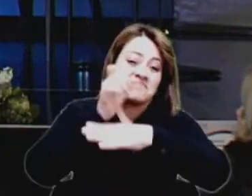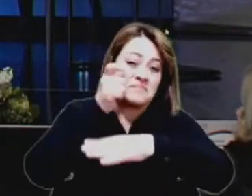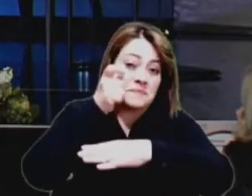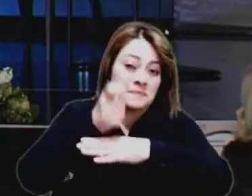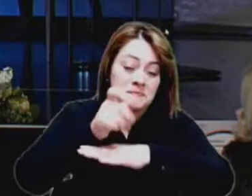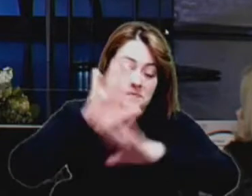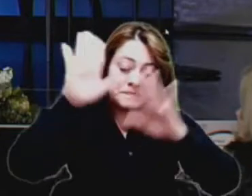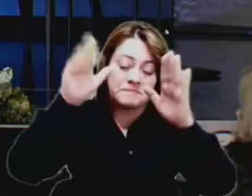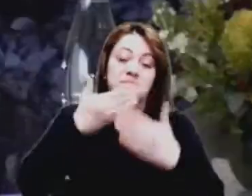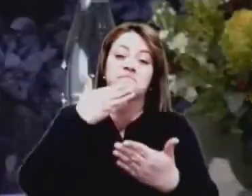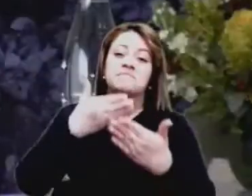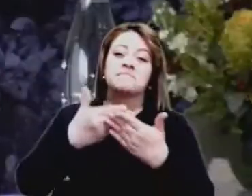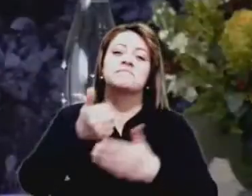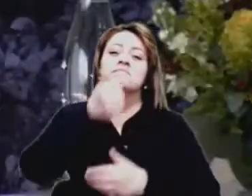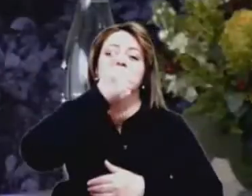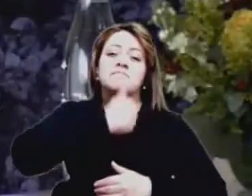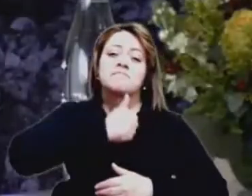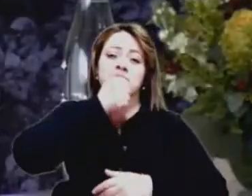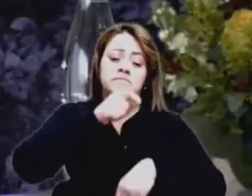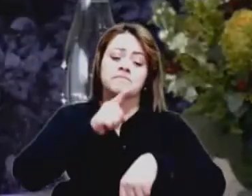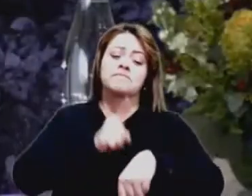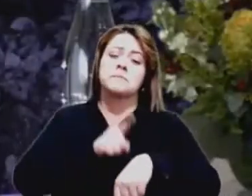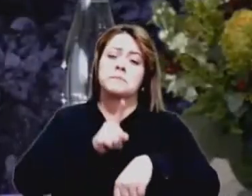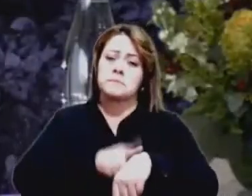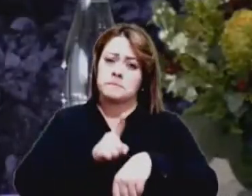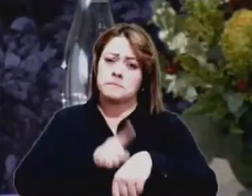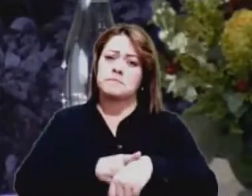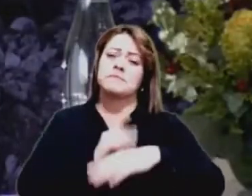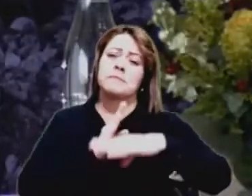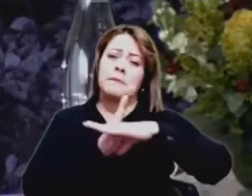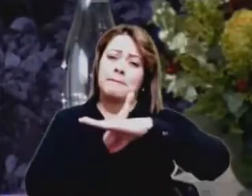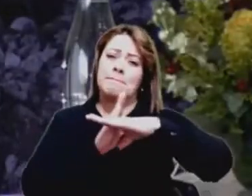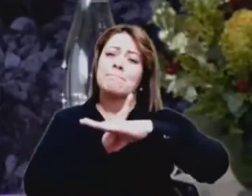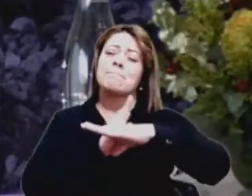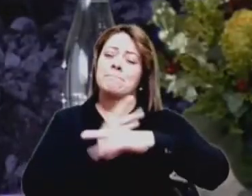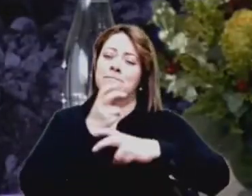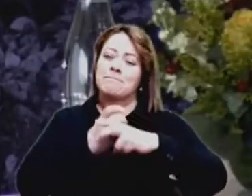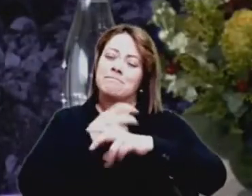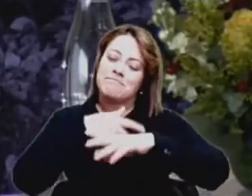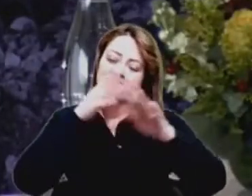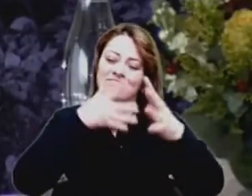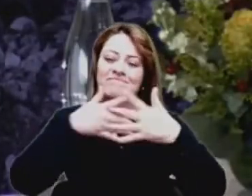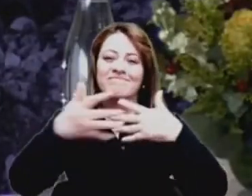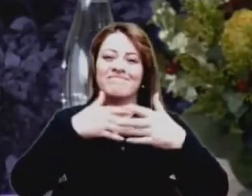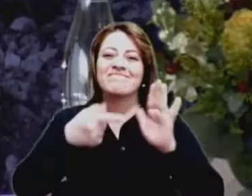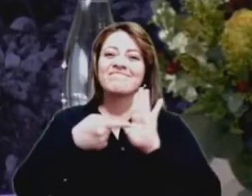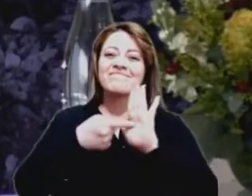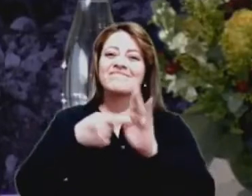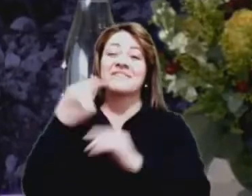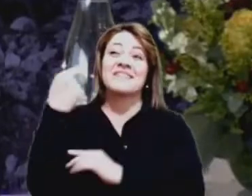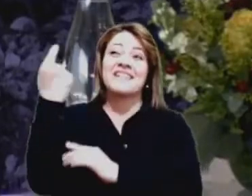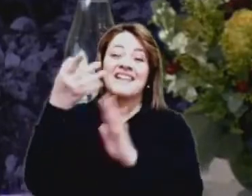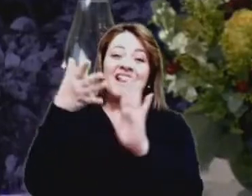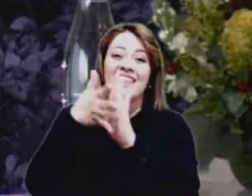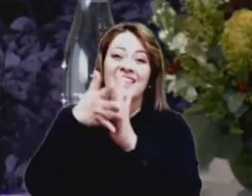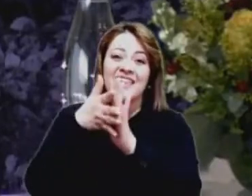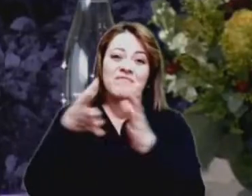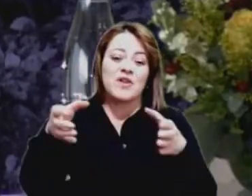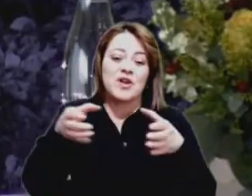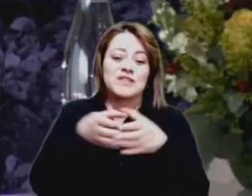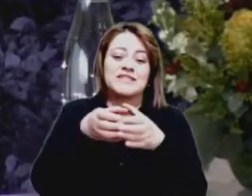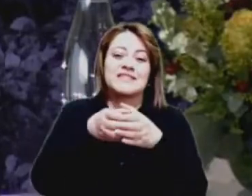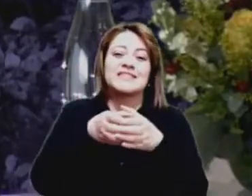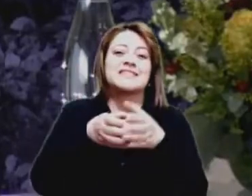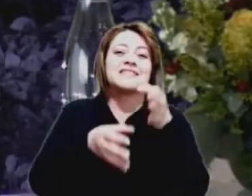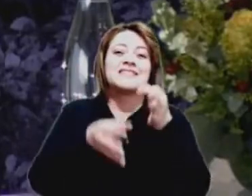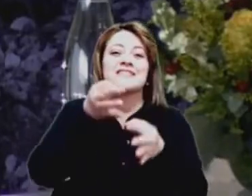paciencia sé que es una hora muy difícil pero en términos muy generales esto es lo que podríamos decir en nombre de la sala de consulta sobre la